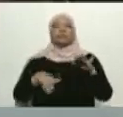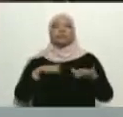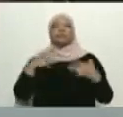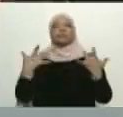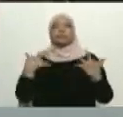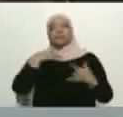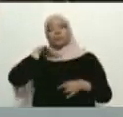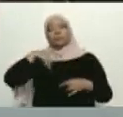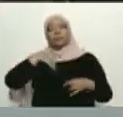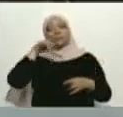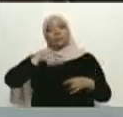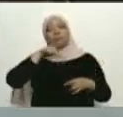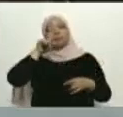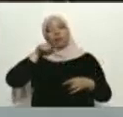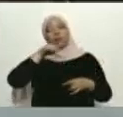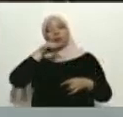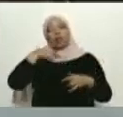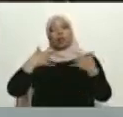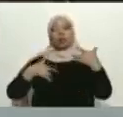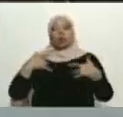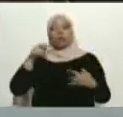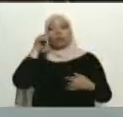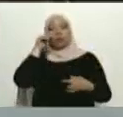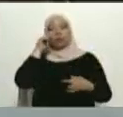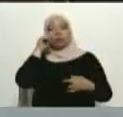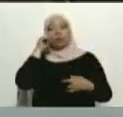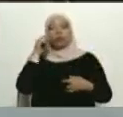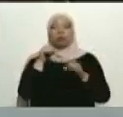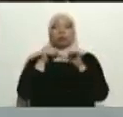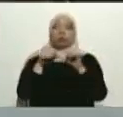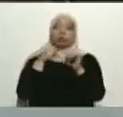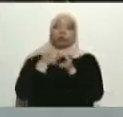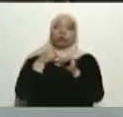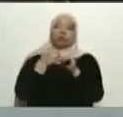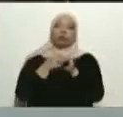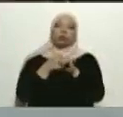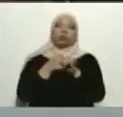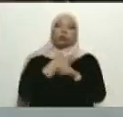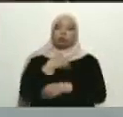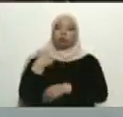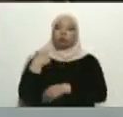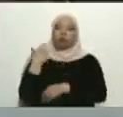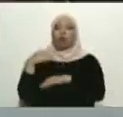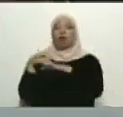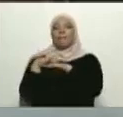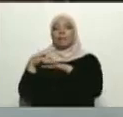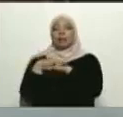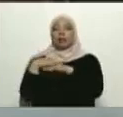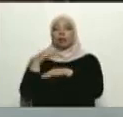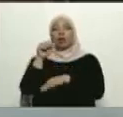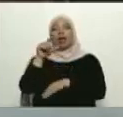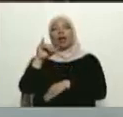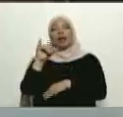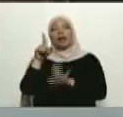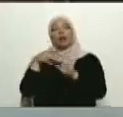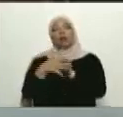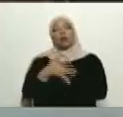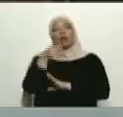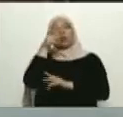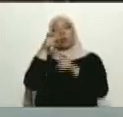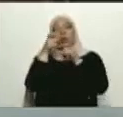un parque bueno tuvieron también actividad económica referenciada así que yo quisiera que el ministro Eli nos dijera cómo estuvo